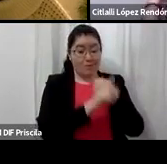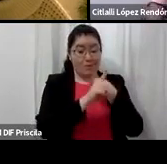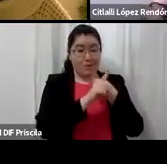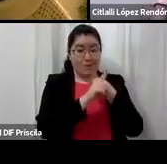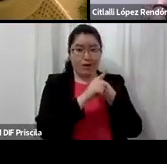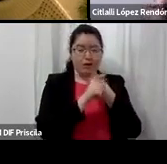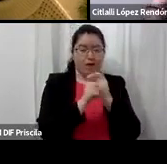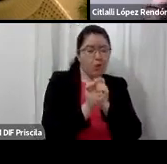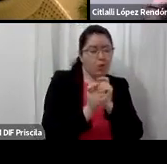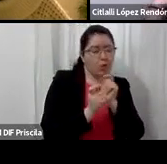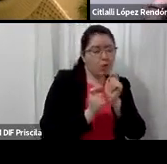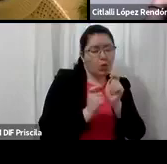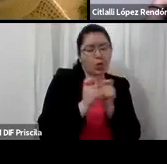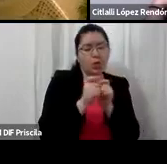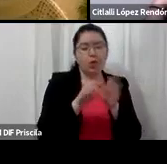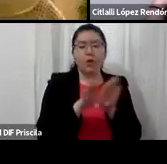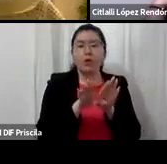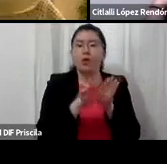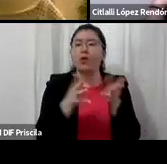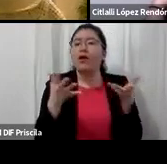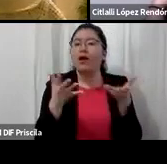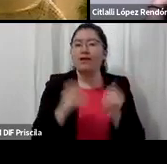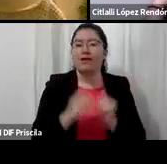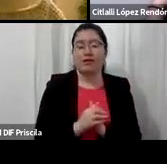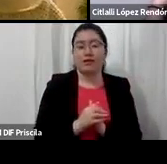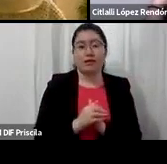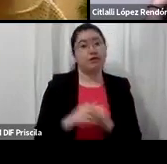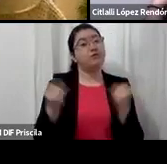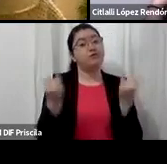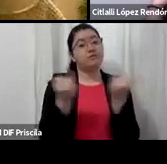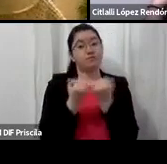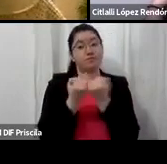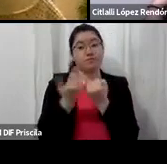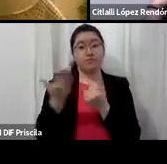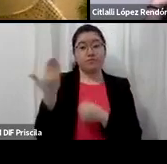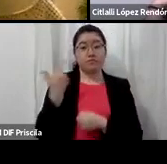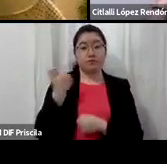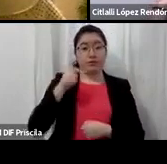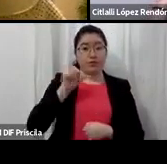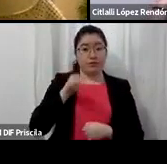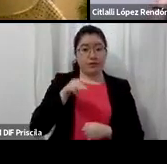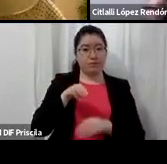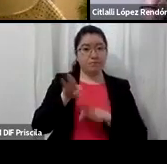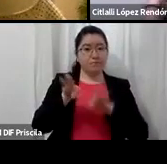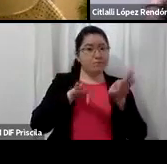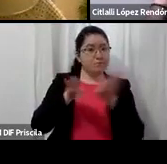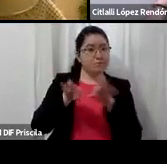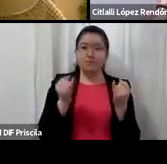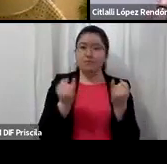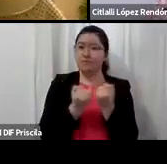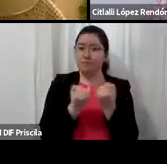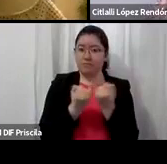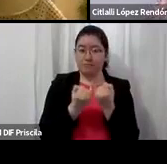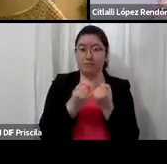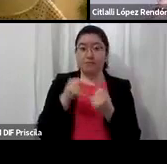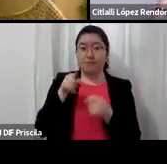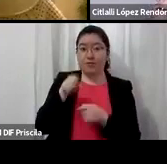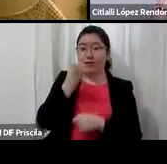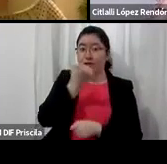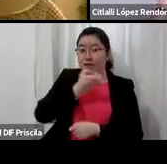también estuvimos trabajando en la Gustavo Madero hace unos años en donde están las escuelas